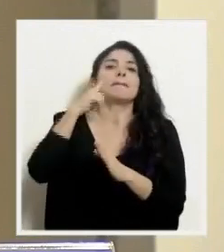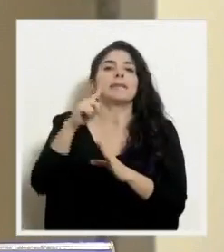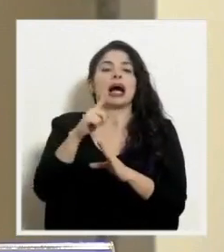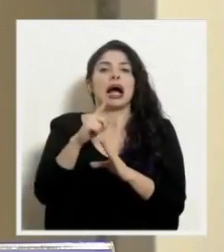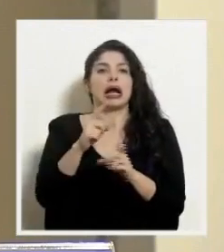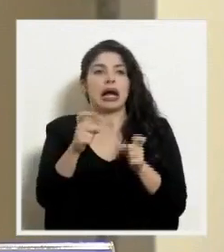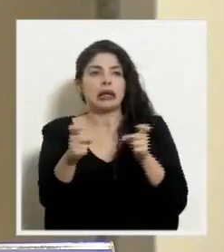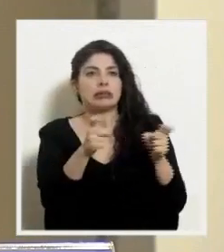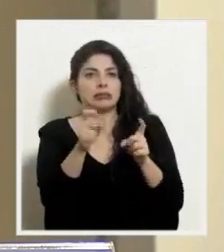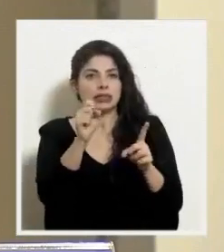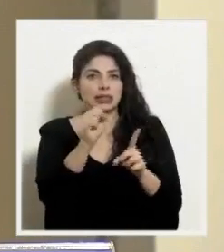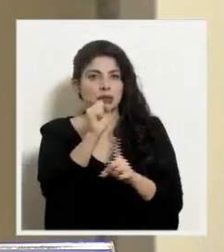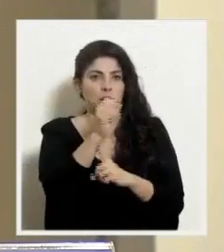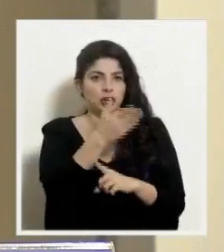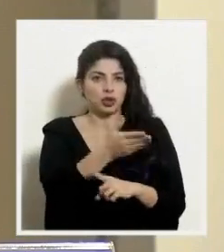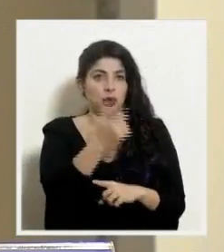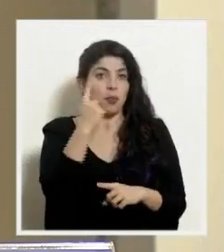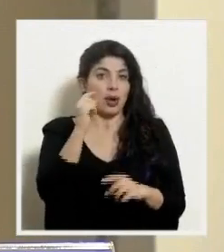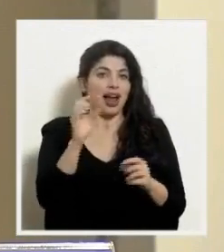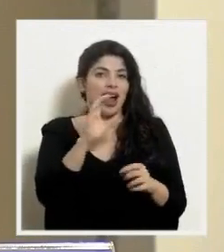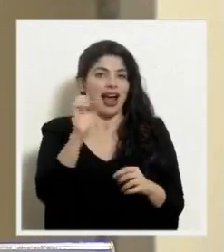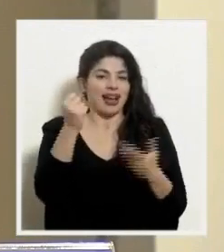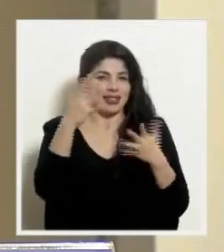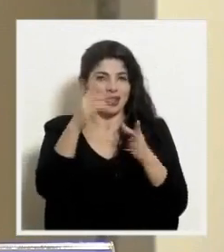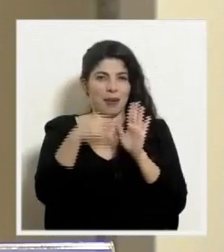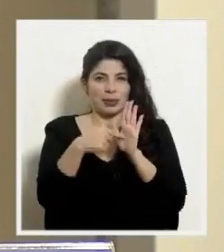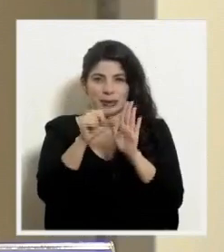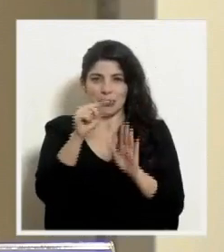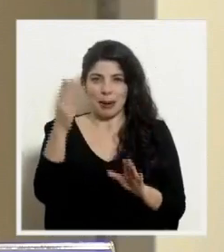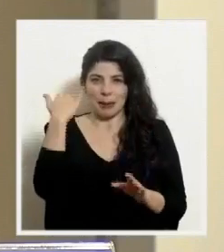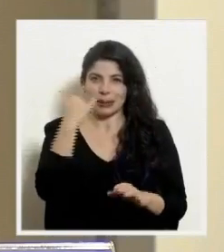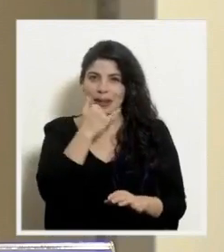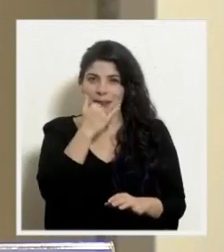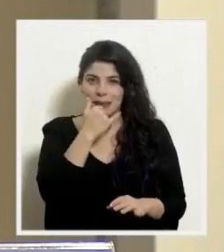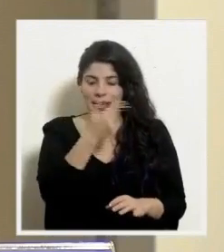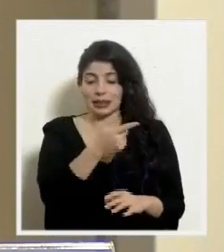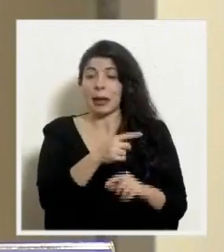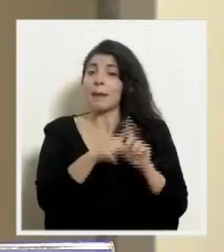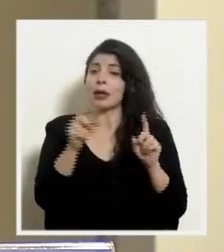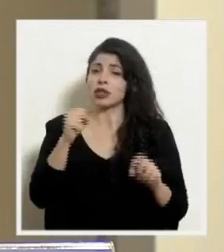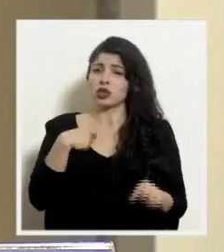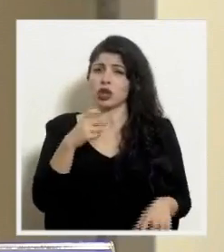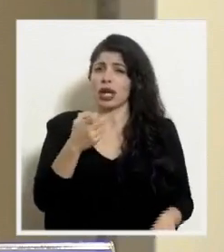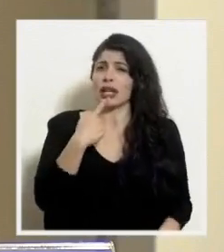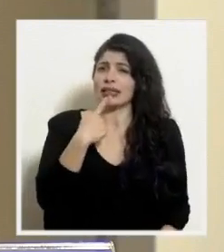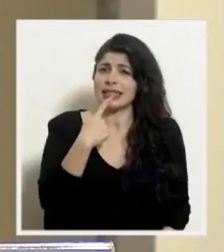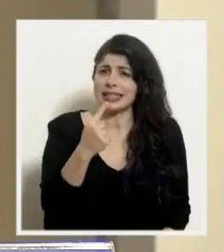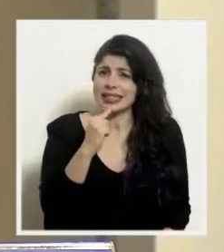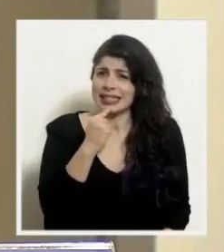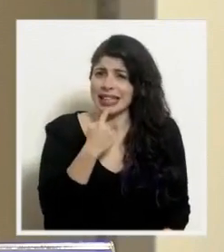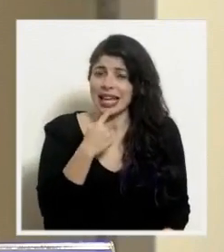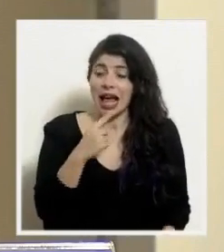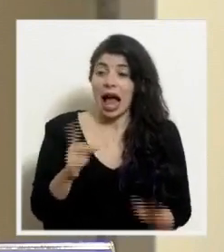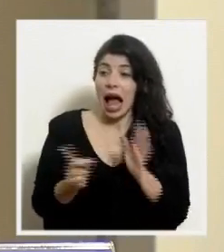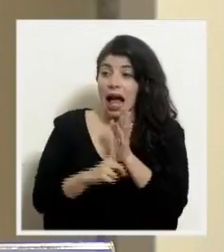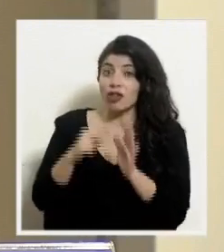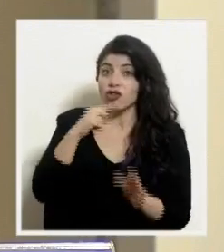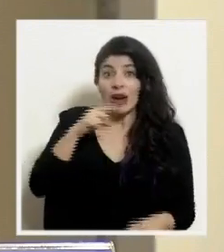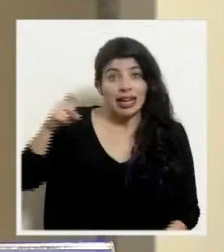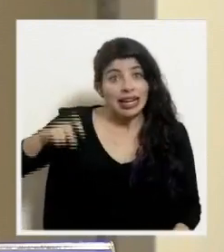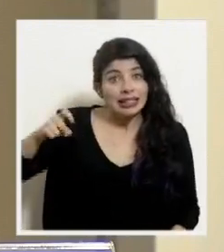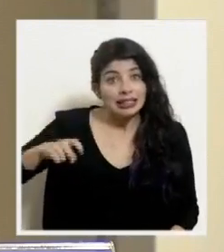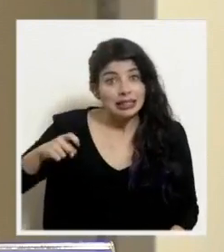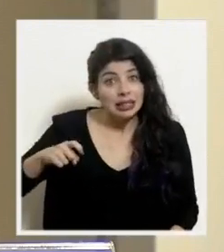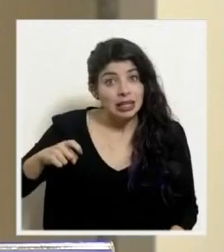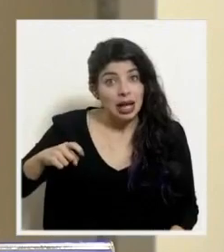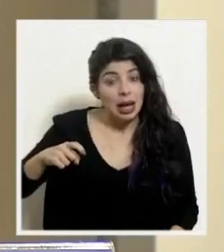la situación que la caja evidenció la semana anterior. Pero sí quiero ser categórico en el sentido de que no se necesita una alerta roja para